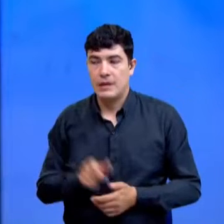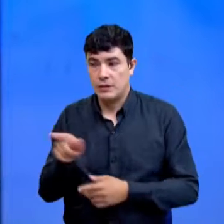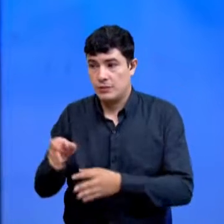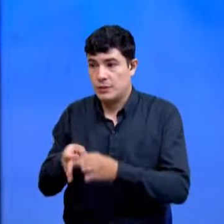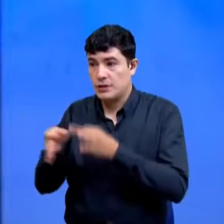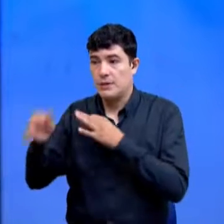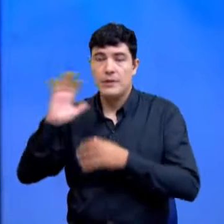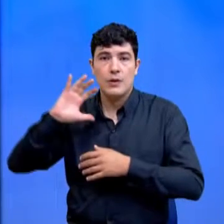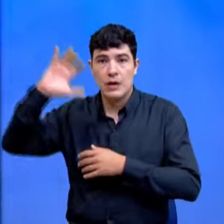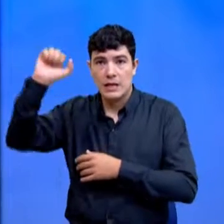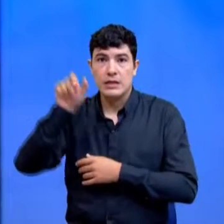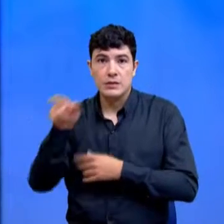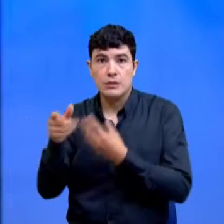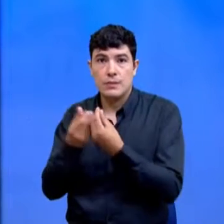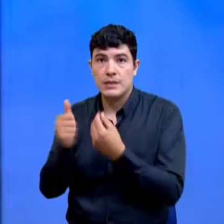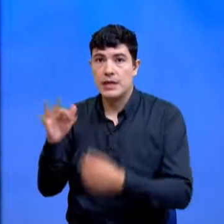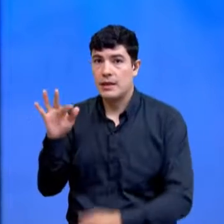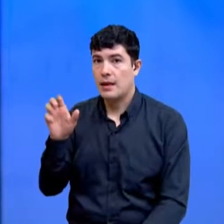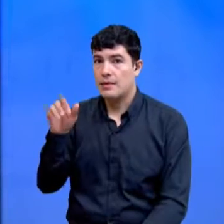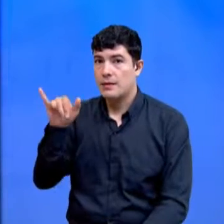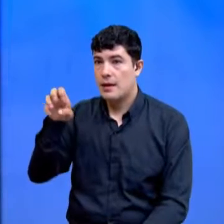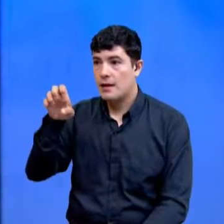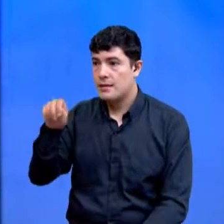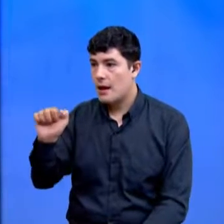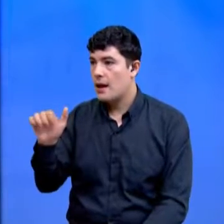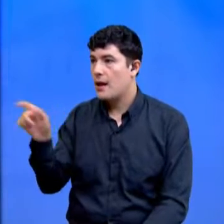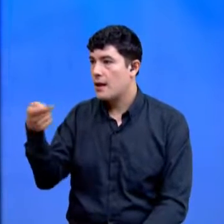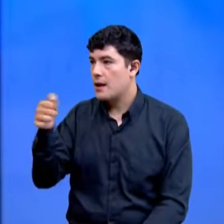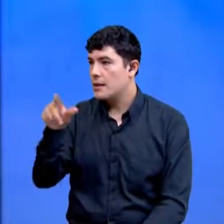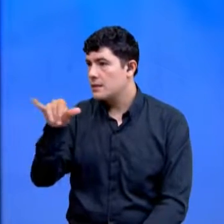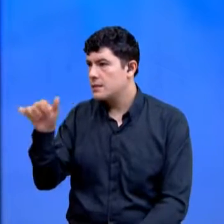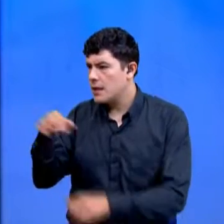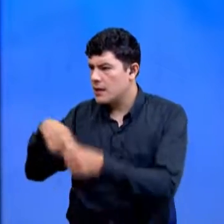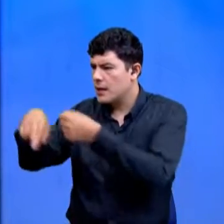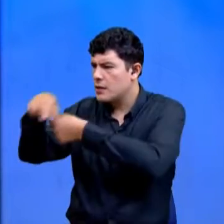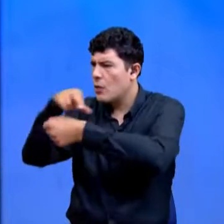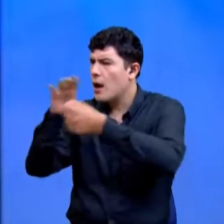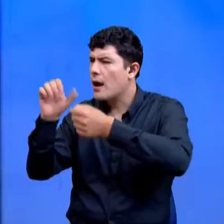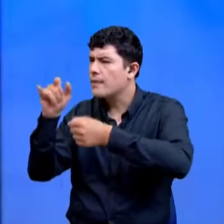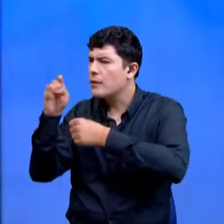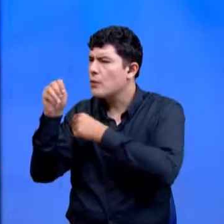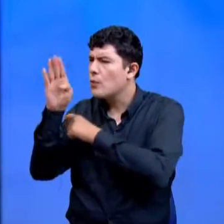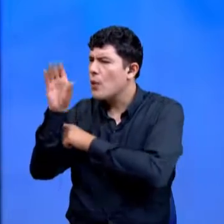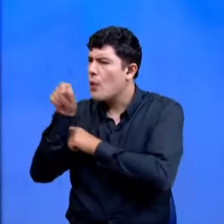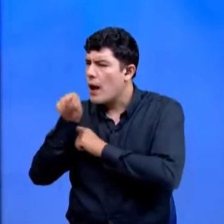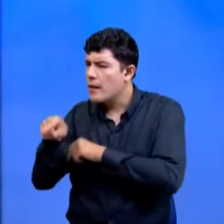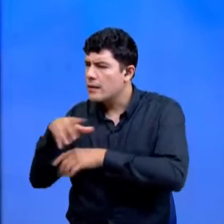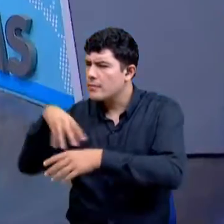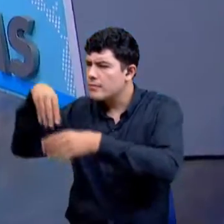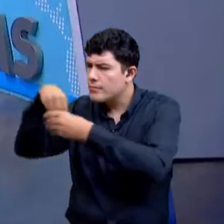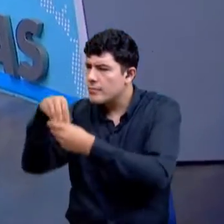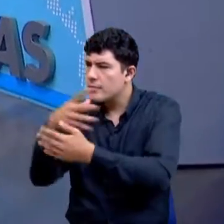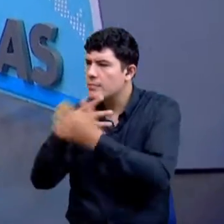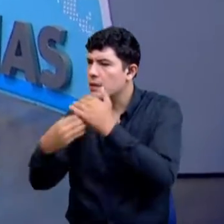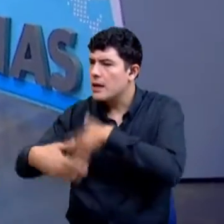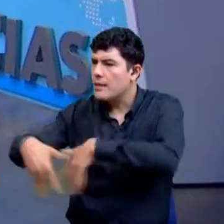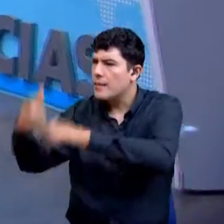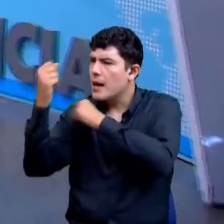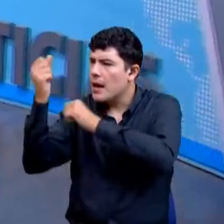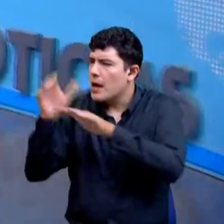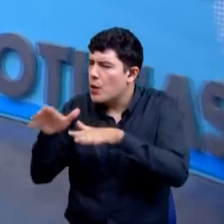Ocaña con Tatiana García y allí en la región del Catatumbo. ¿Cómo se vive estas marchas? Tatiana, muy buenas tardes.